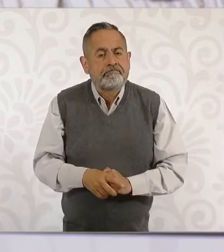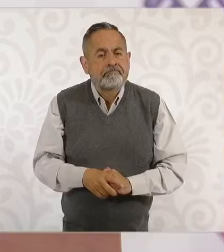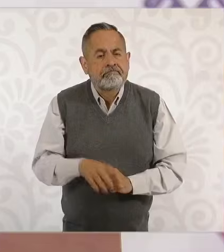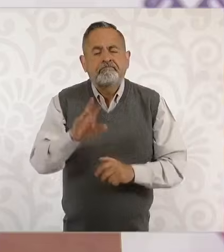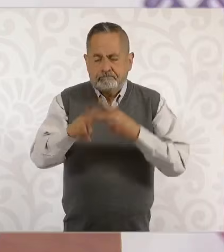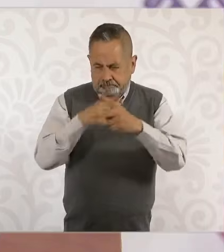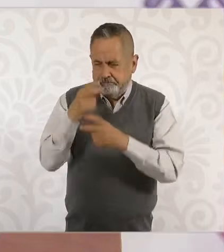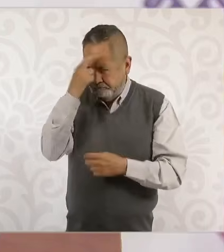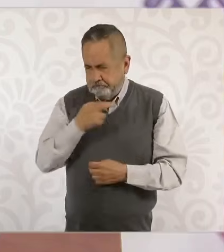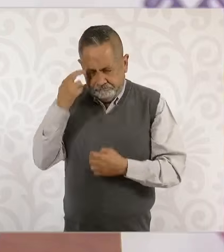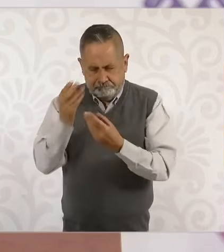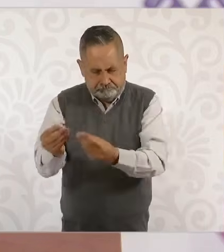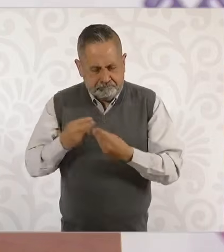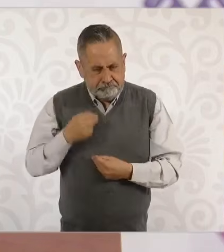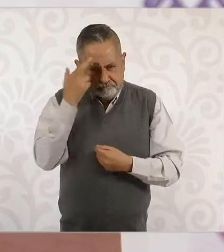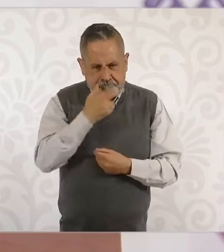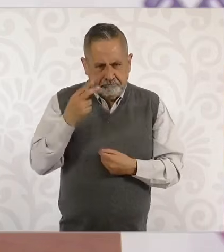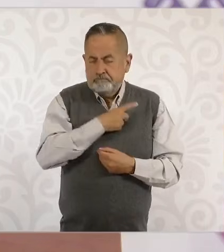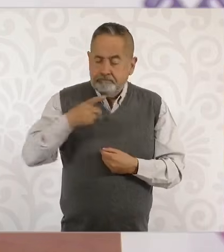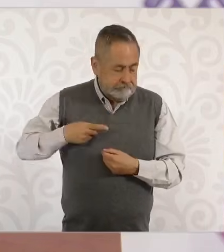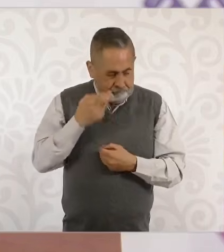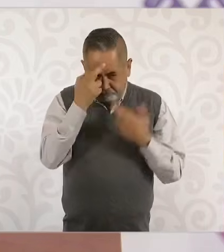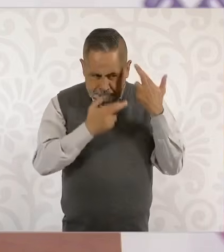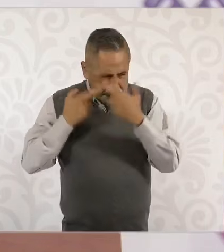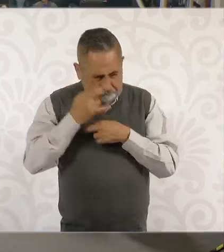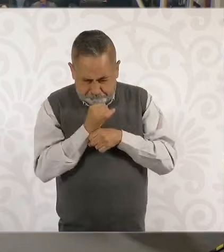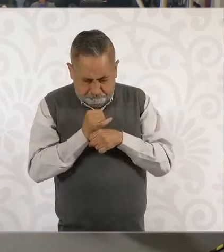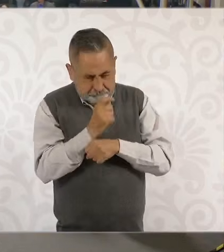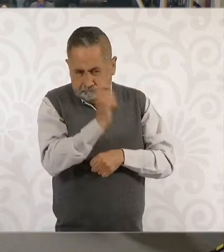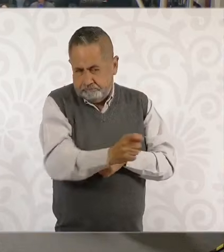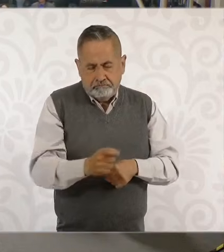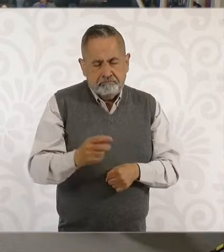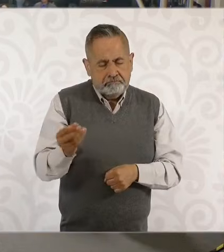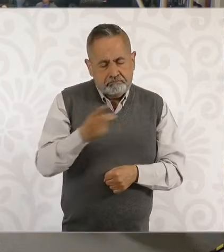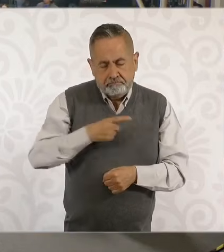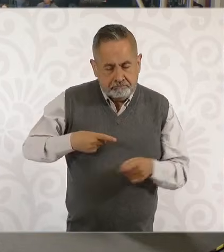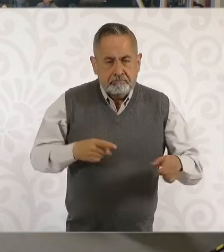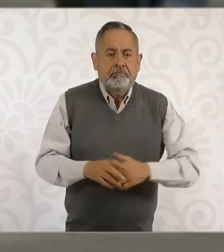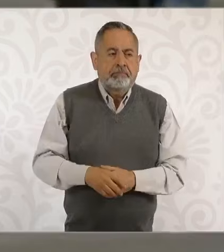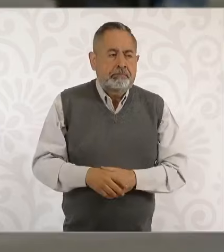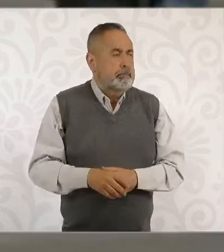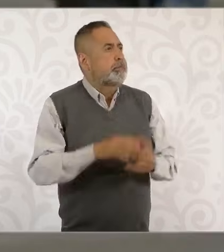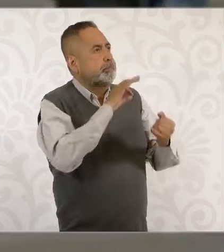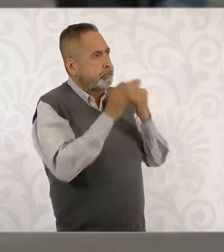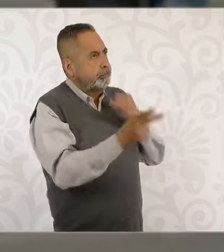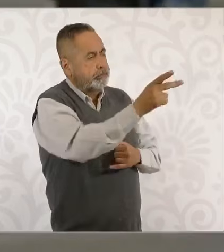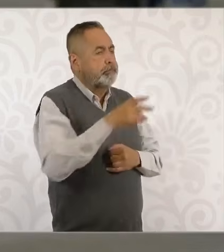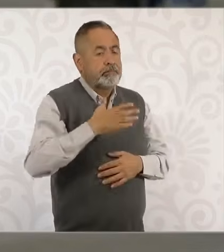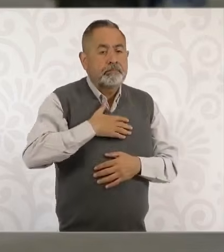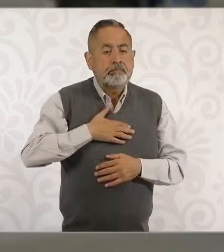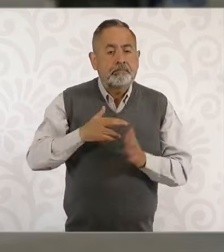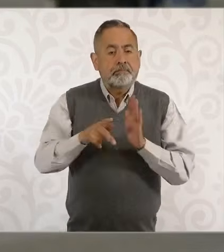vamos a revisarlo. Tiene que revisarse. Y finalmente, Presidenta, el reportaje también señala que